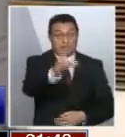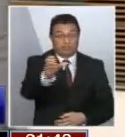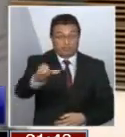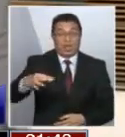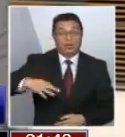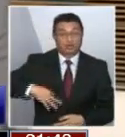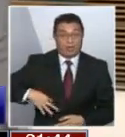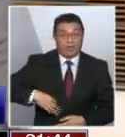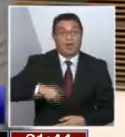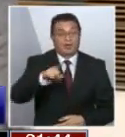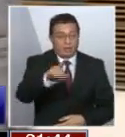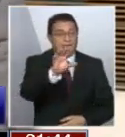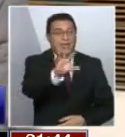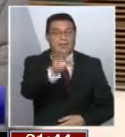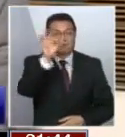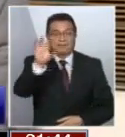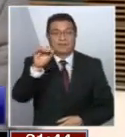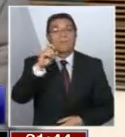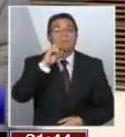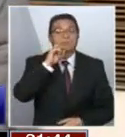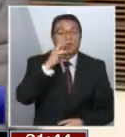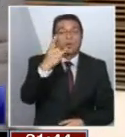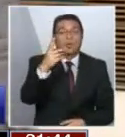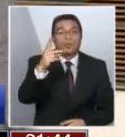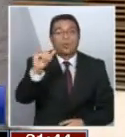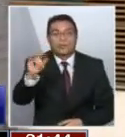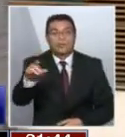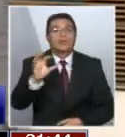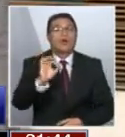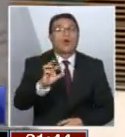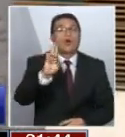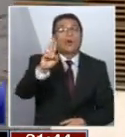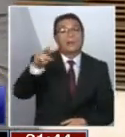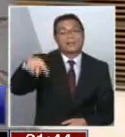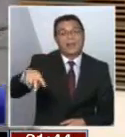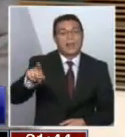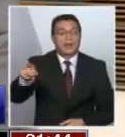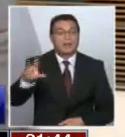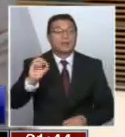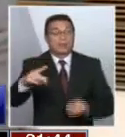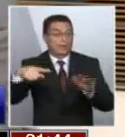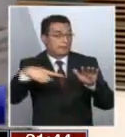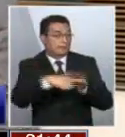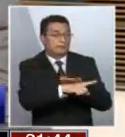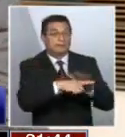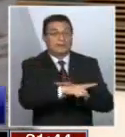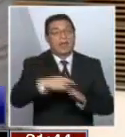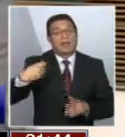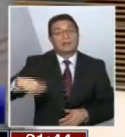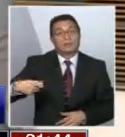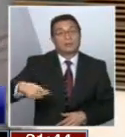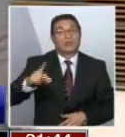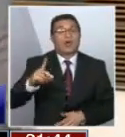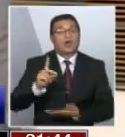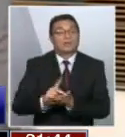que decida cuál de los UDI o cuál de los Renovación Nacional entra al Parlamento. Y en nuestro